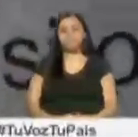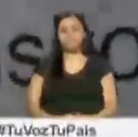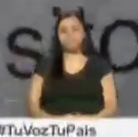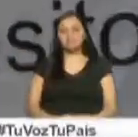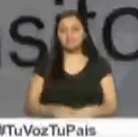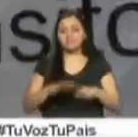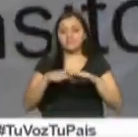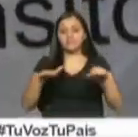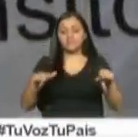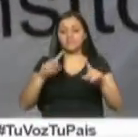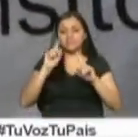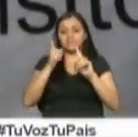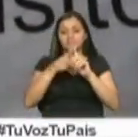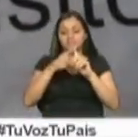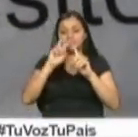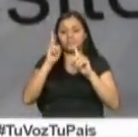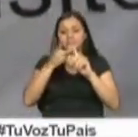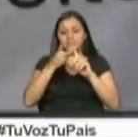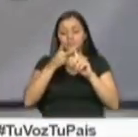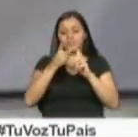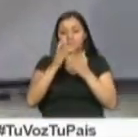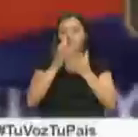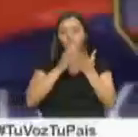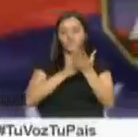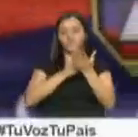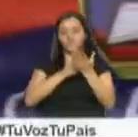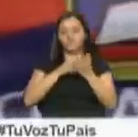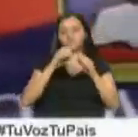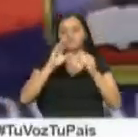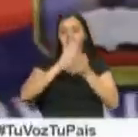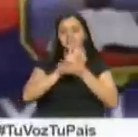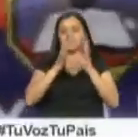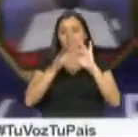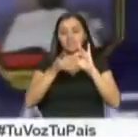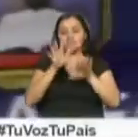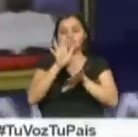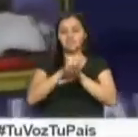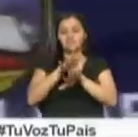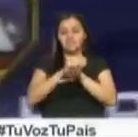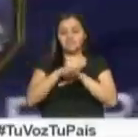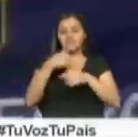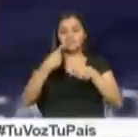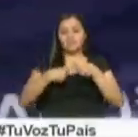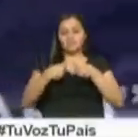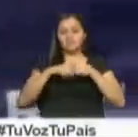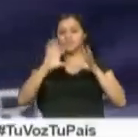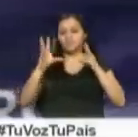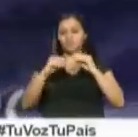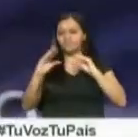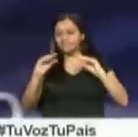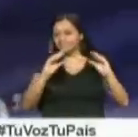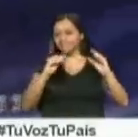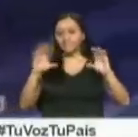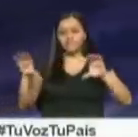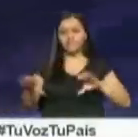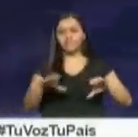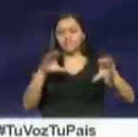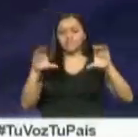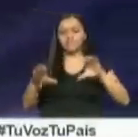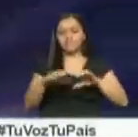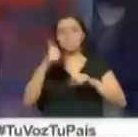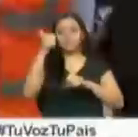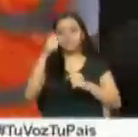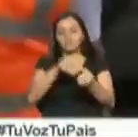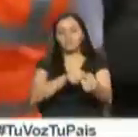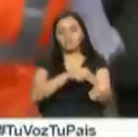Estudiantes de primero y segundo curso de bachillerato de Milagro, Machala y Quito se movilizaron con actividades a favor de los buenos